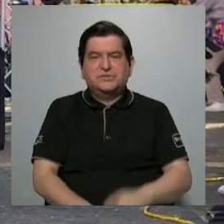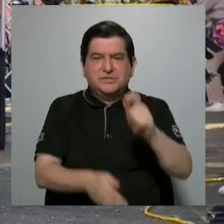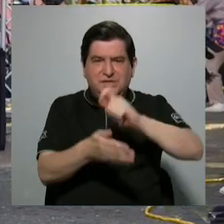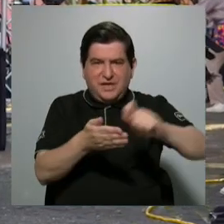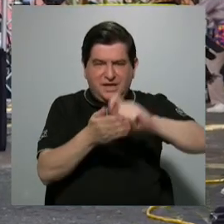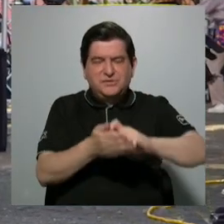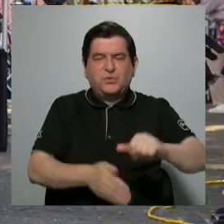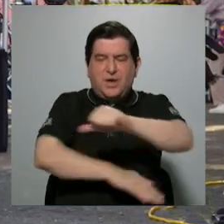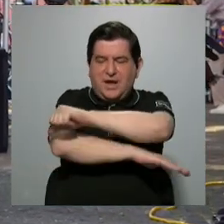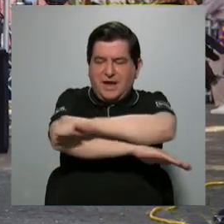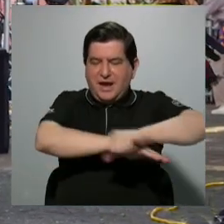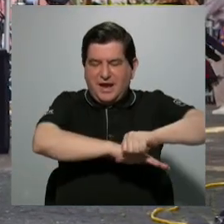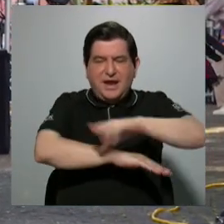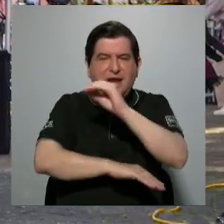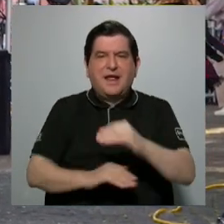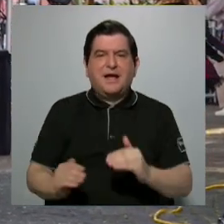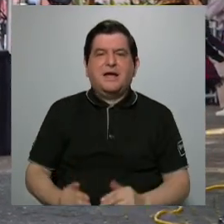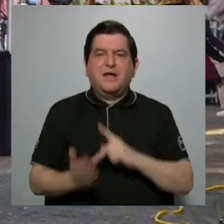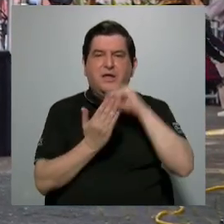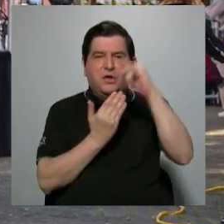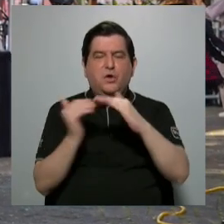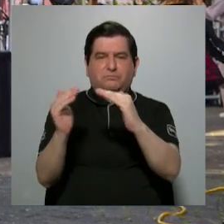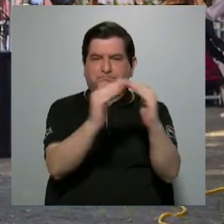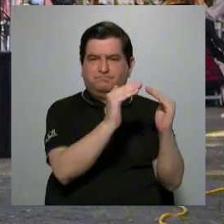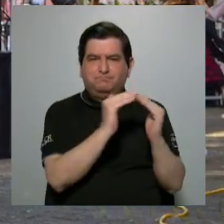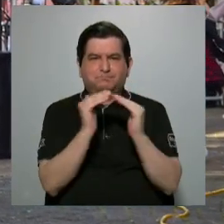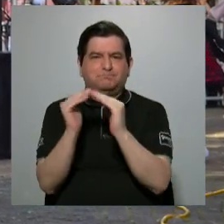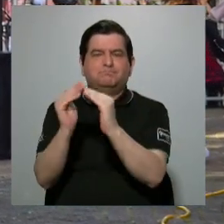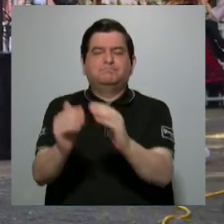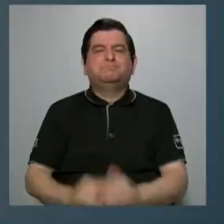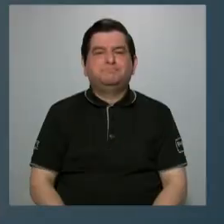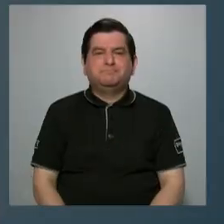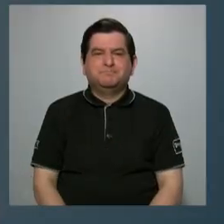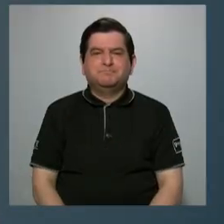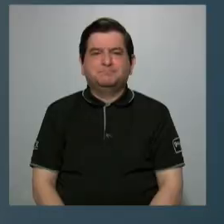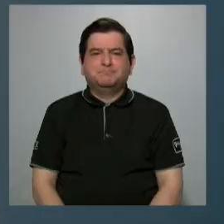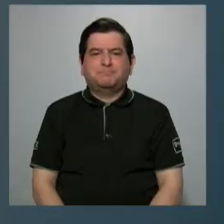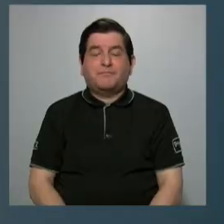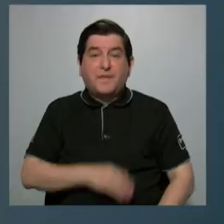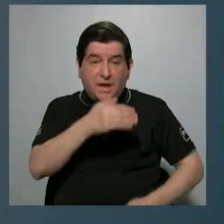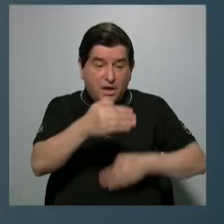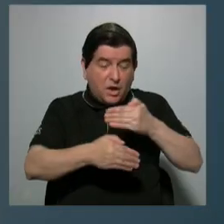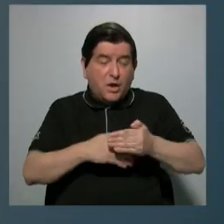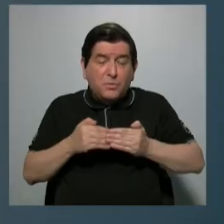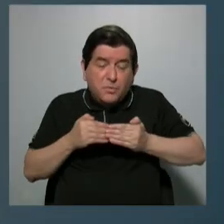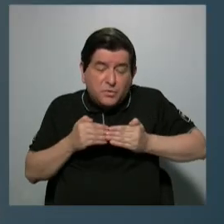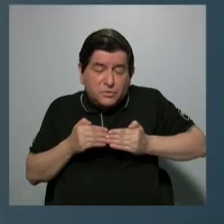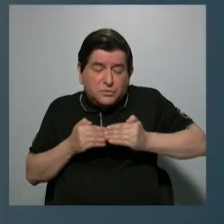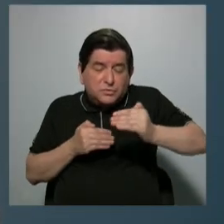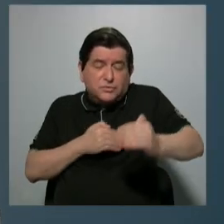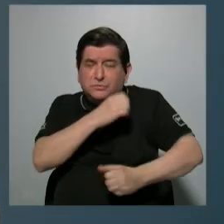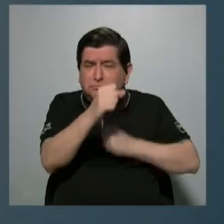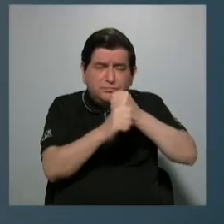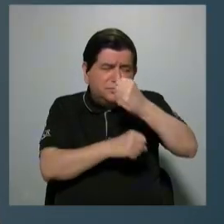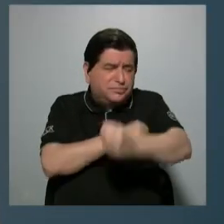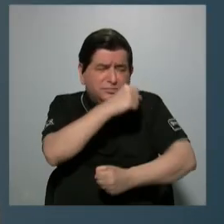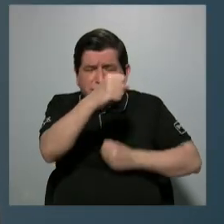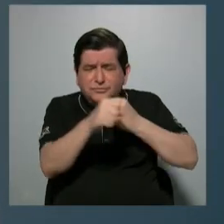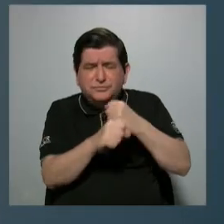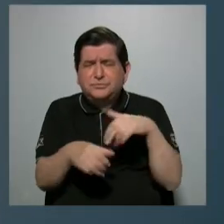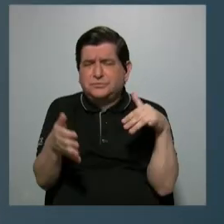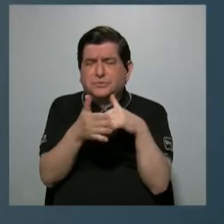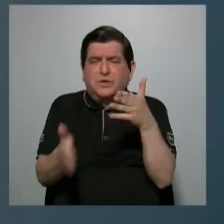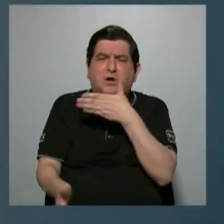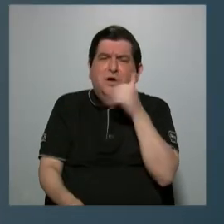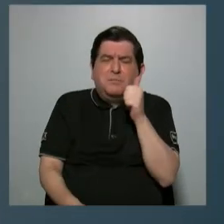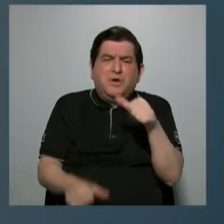y Urbanismo es lo que está aquí, y en procesos muy largos, de muchos años, de estudiar mejor